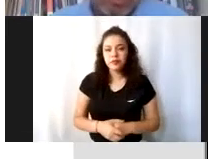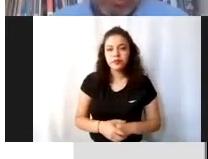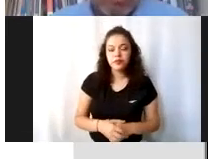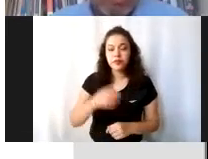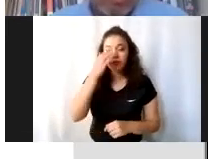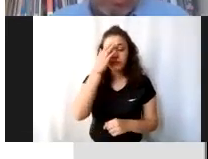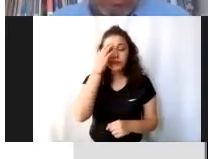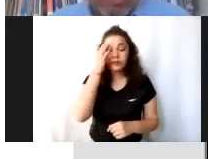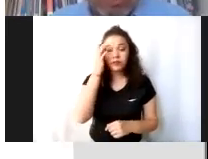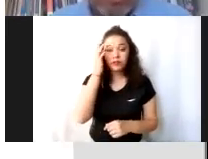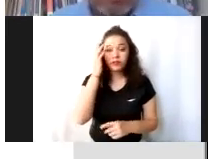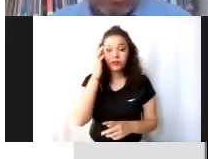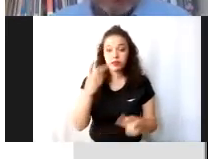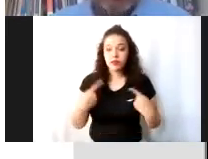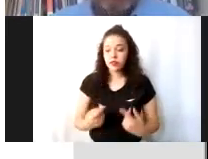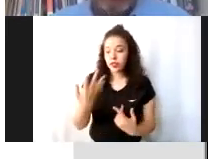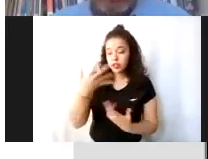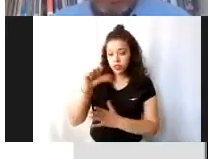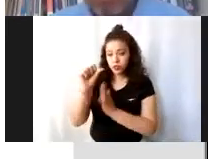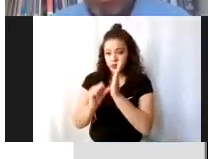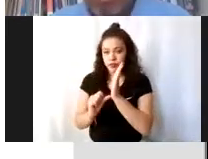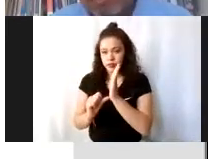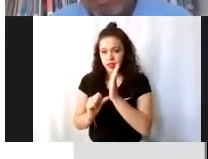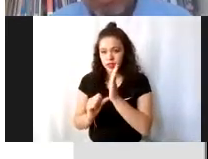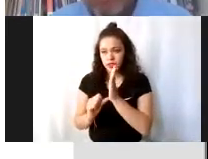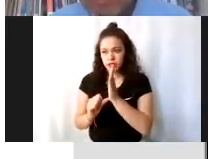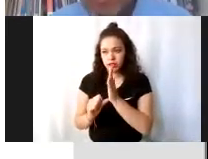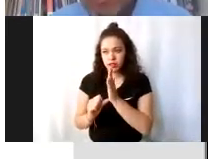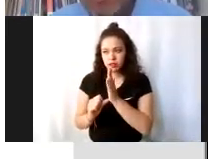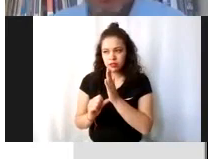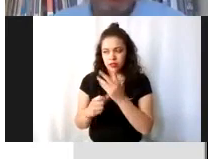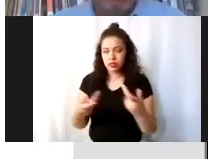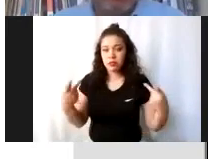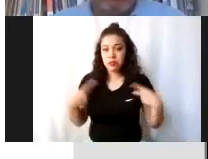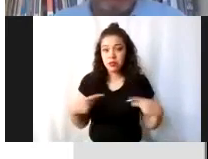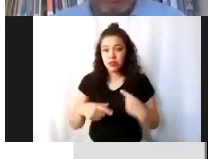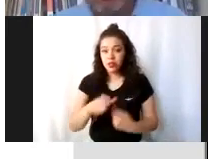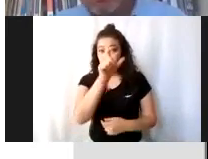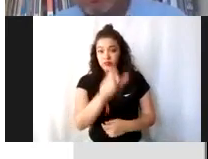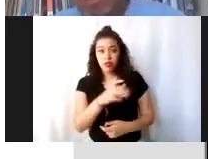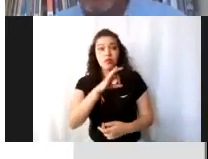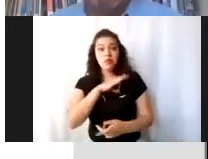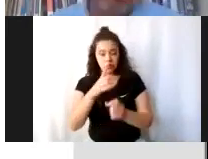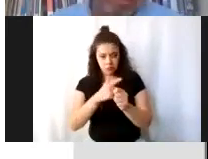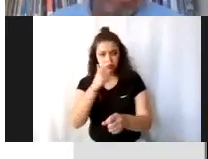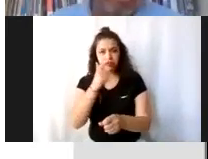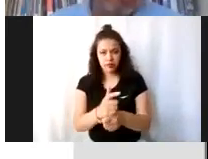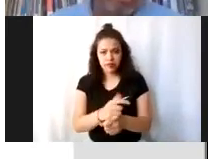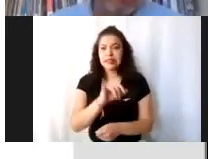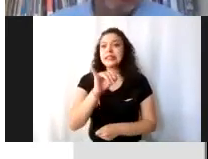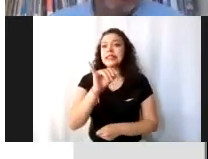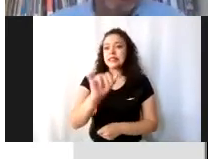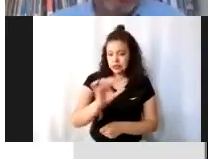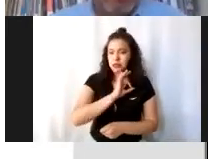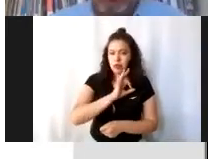una persona de 5 meses, pues es una persona física. identificada así e identificable